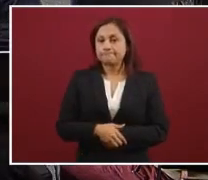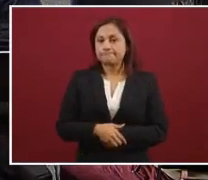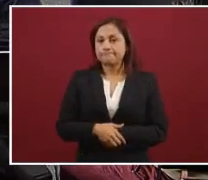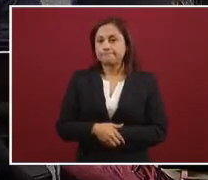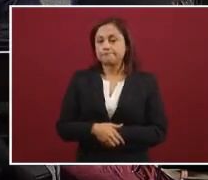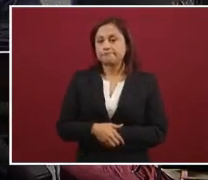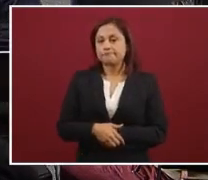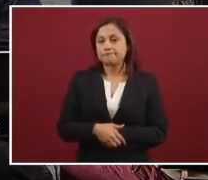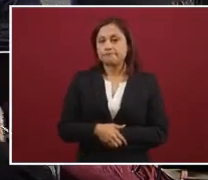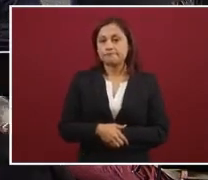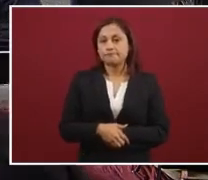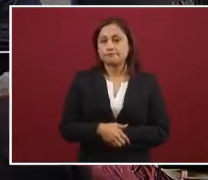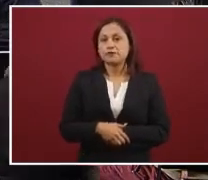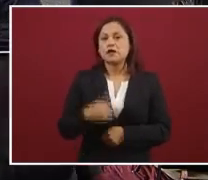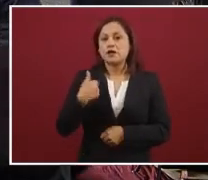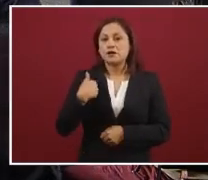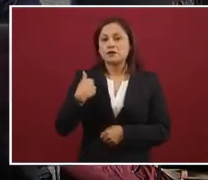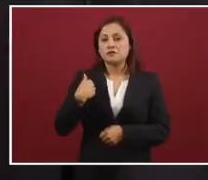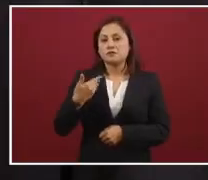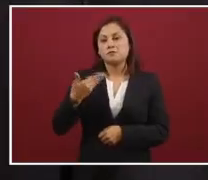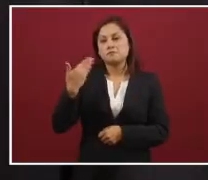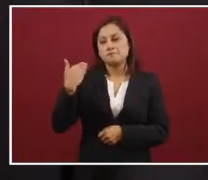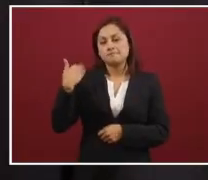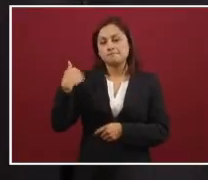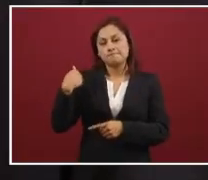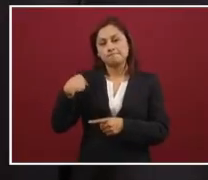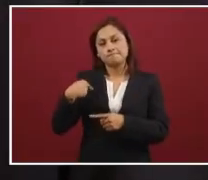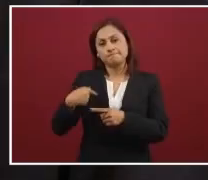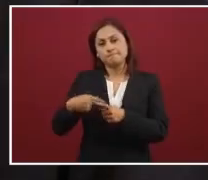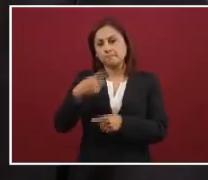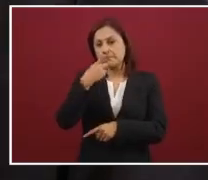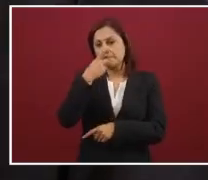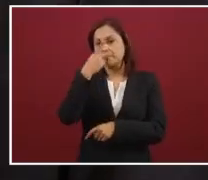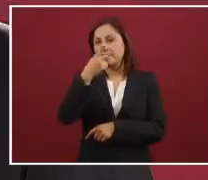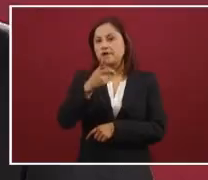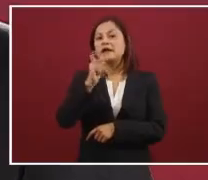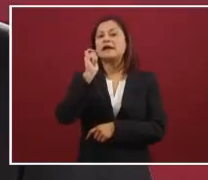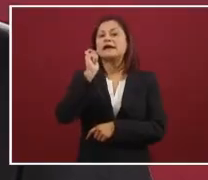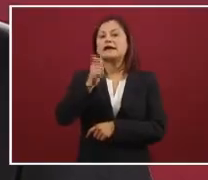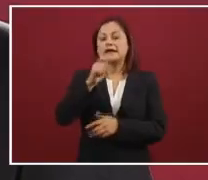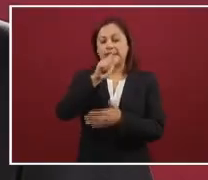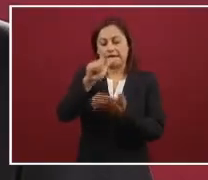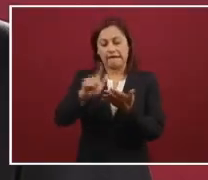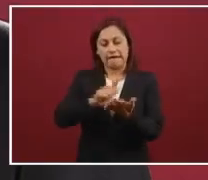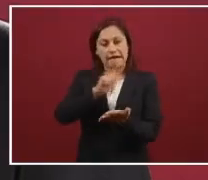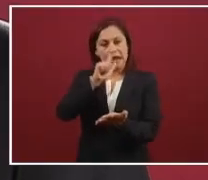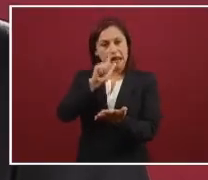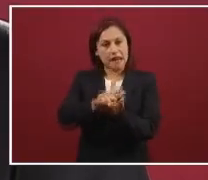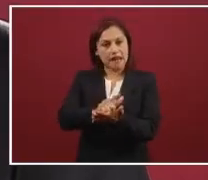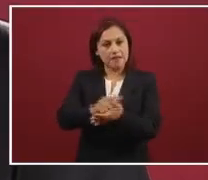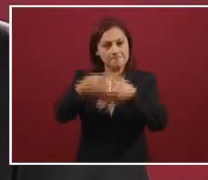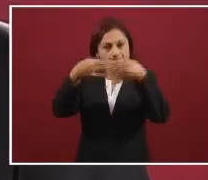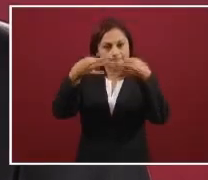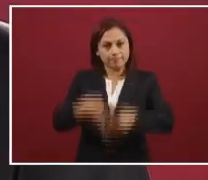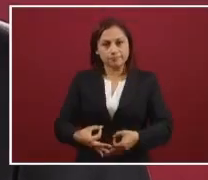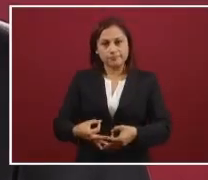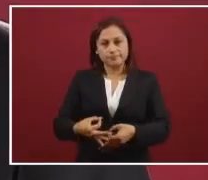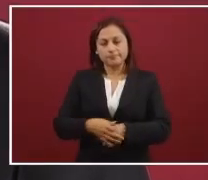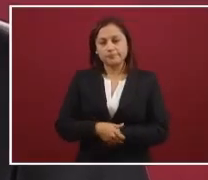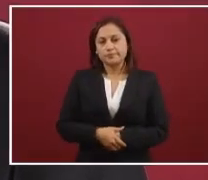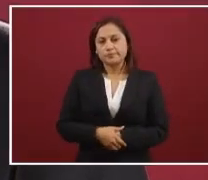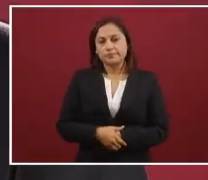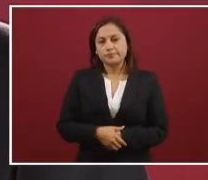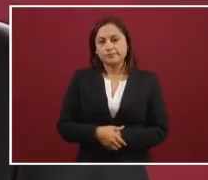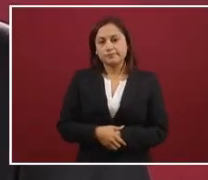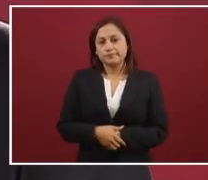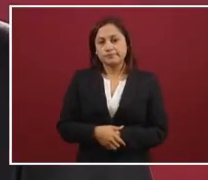Lo que he venido diciendo, Estado de Derecho, verdadero, auténtico Estado de Derecho,